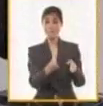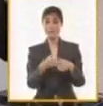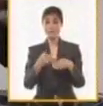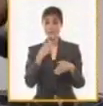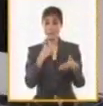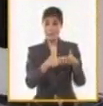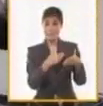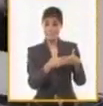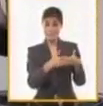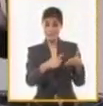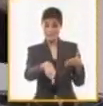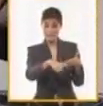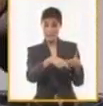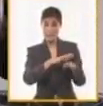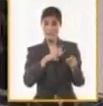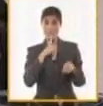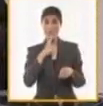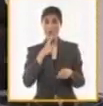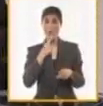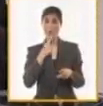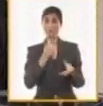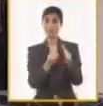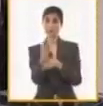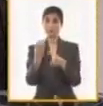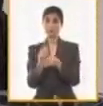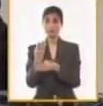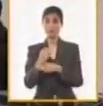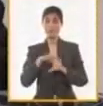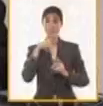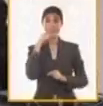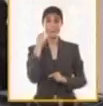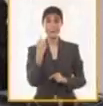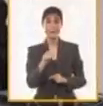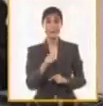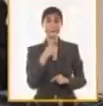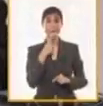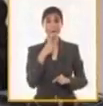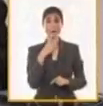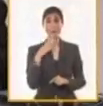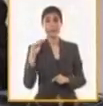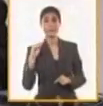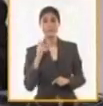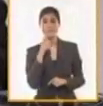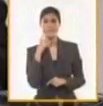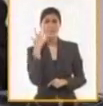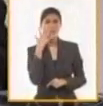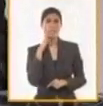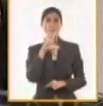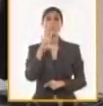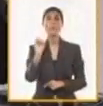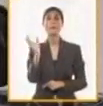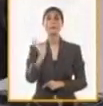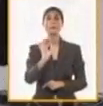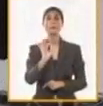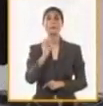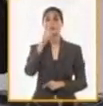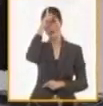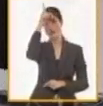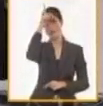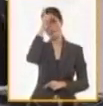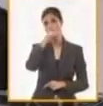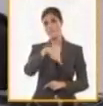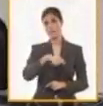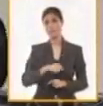consorcios, que ellos mismos empezaron a salir de Rusia, el 50% eran alemanes. Exacto. Y dentro de